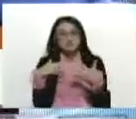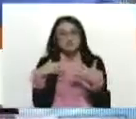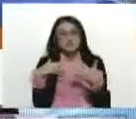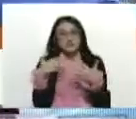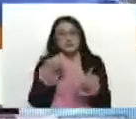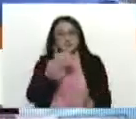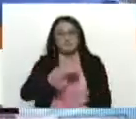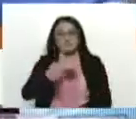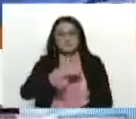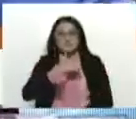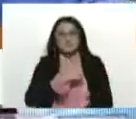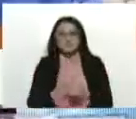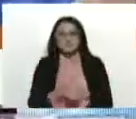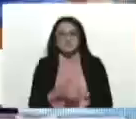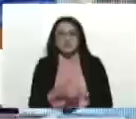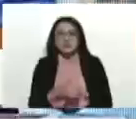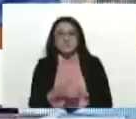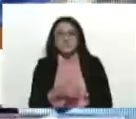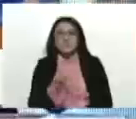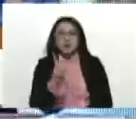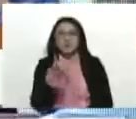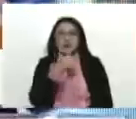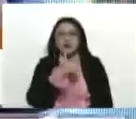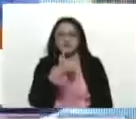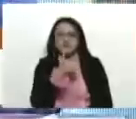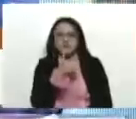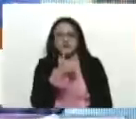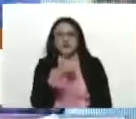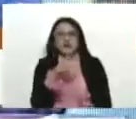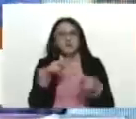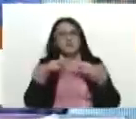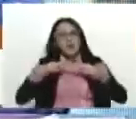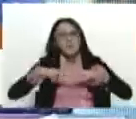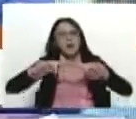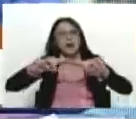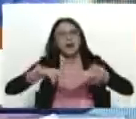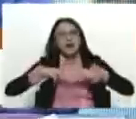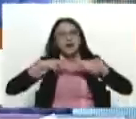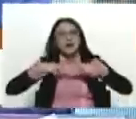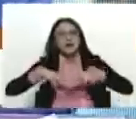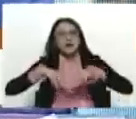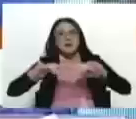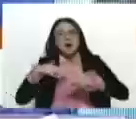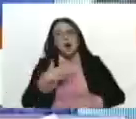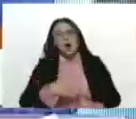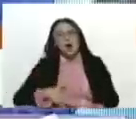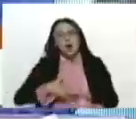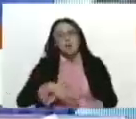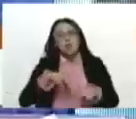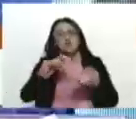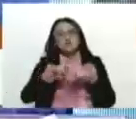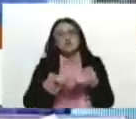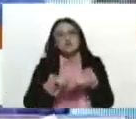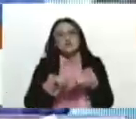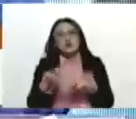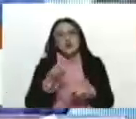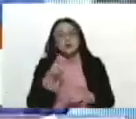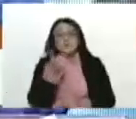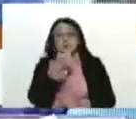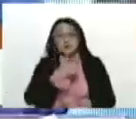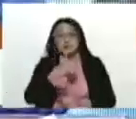resistir pero no para resistir tirados en una hamaca en un cómodo sillón sino para